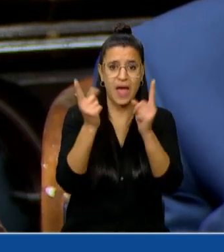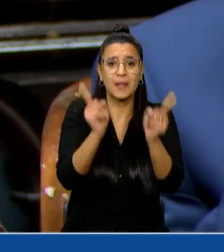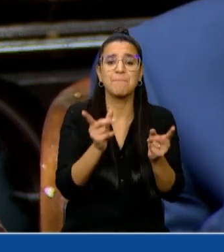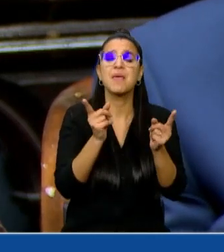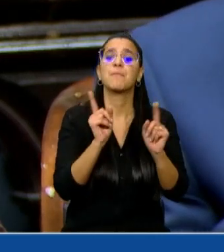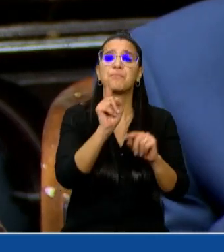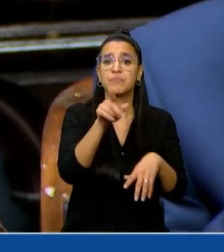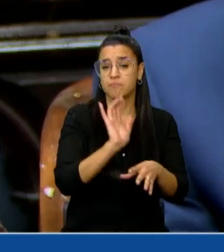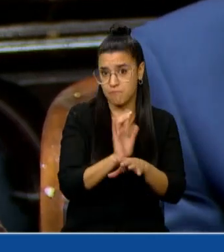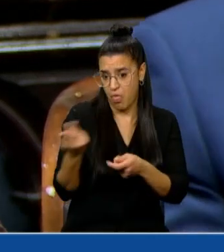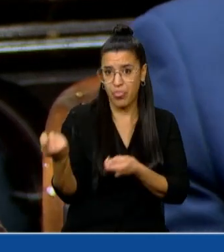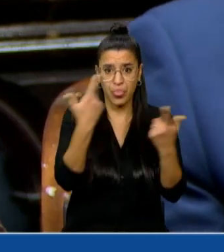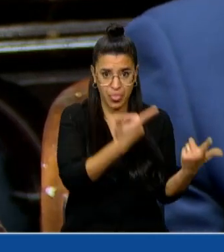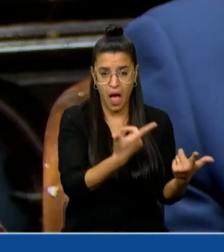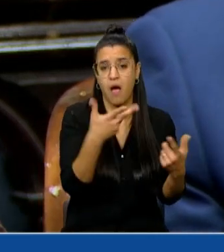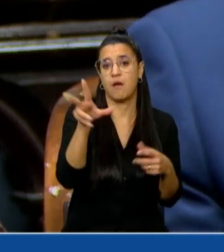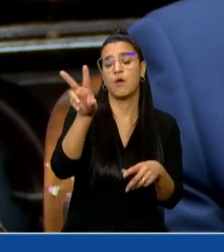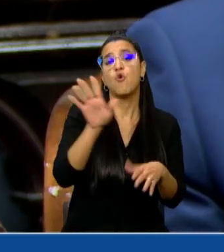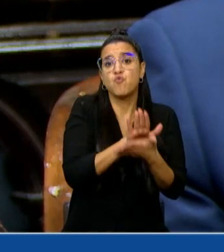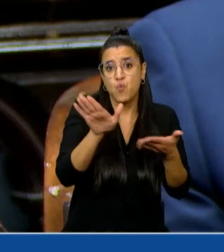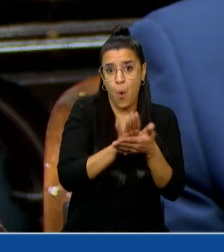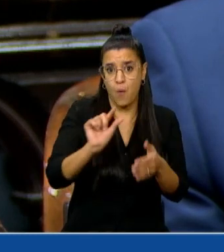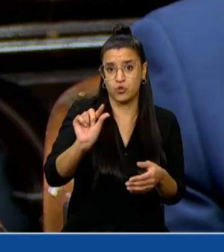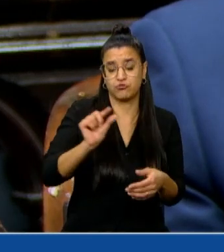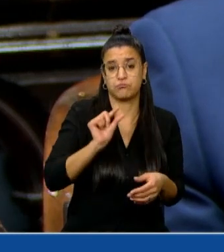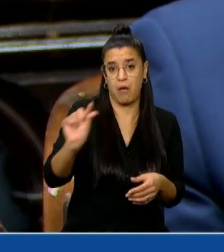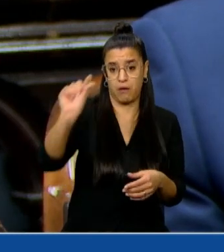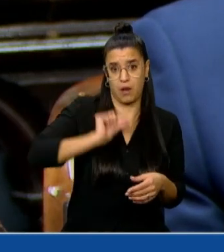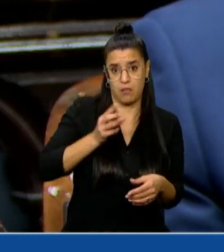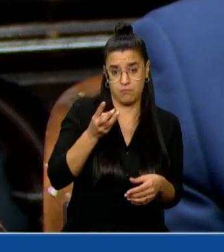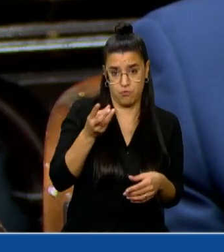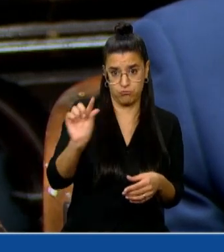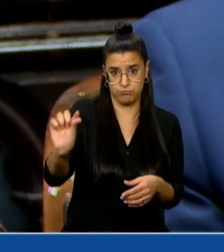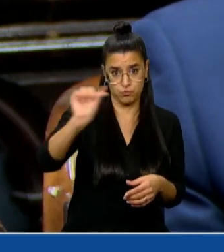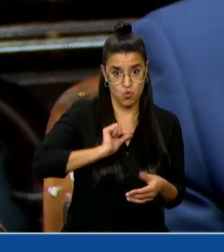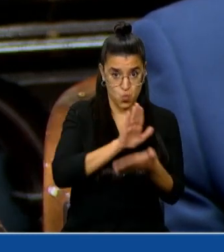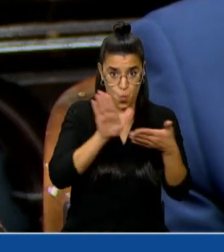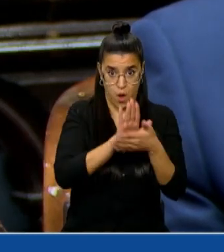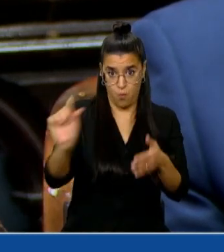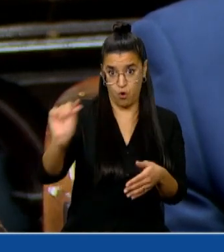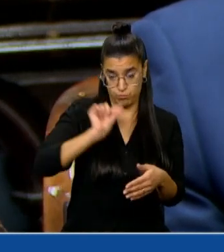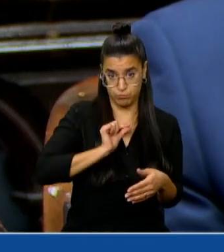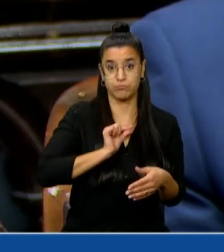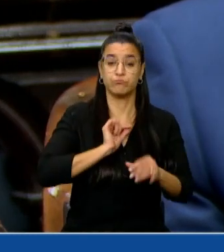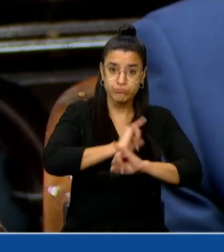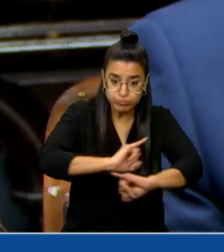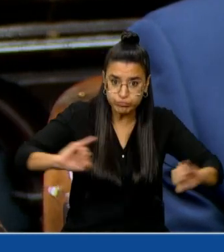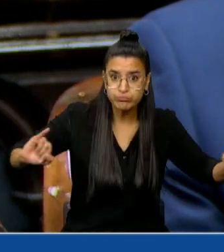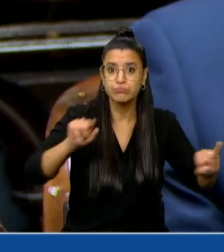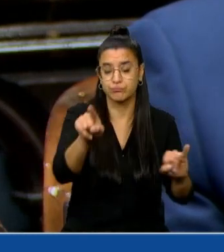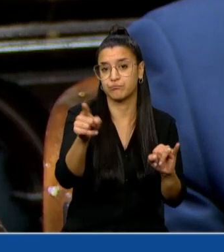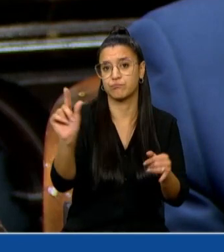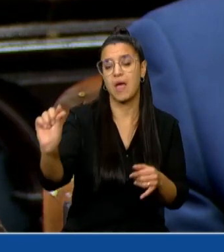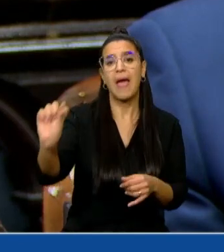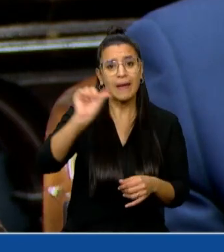mismo con las primas que aporten los tomadores de los nuevos créditos. Los tomadores de los nuevos créditos promovidos y cuya